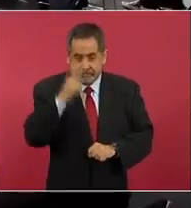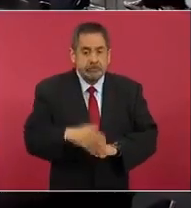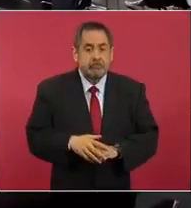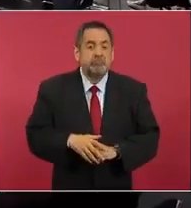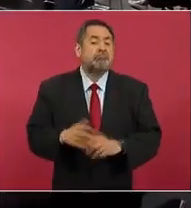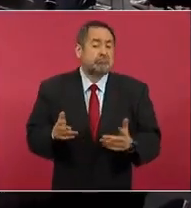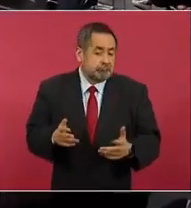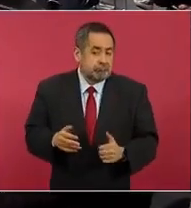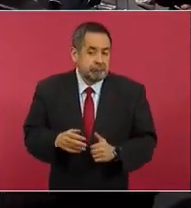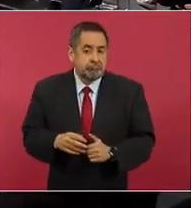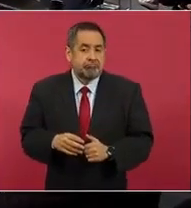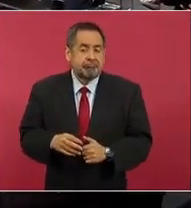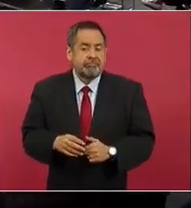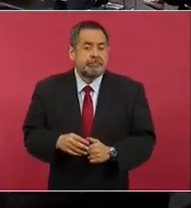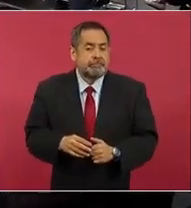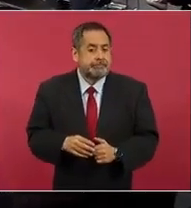Y desde luego